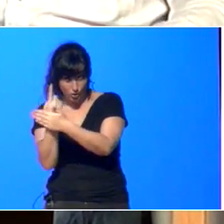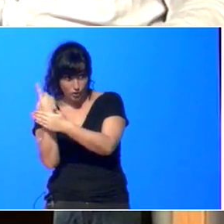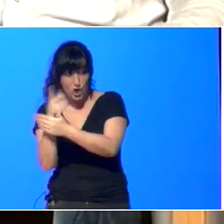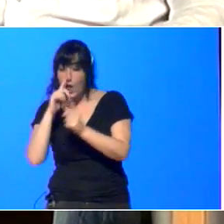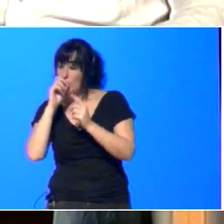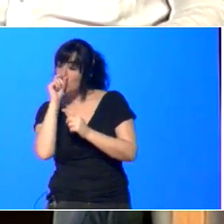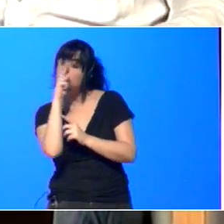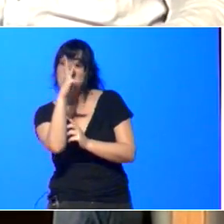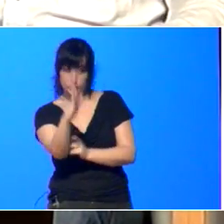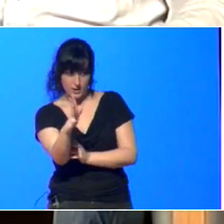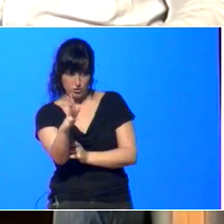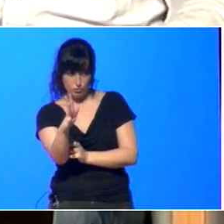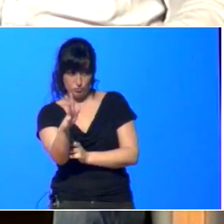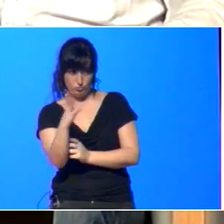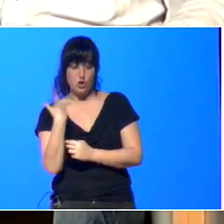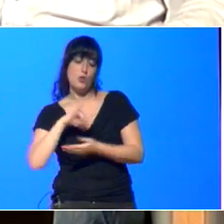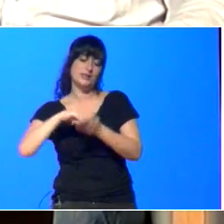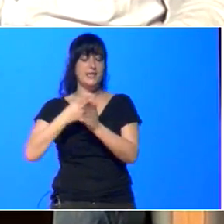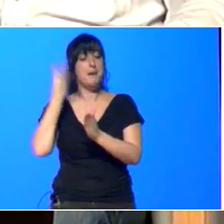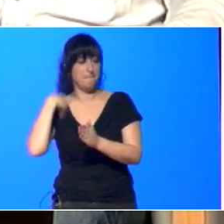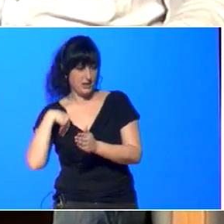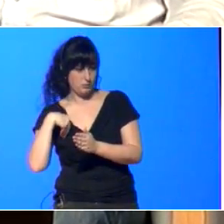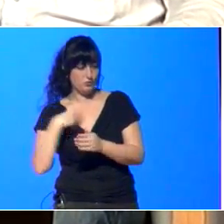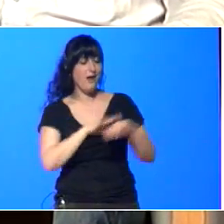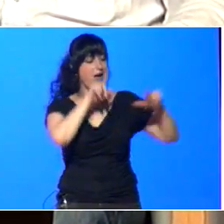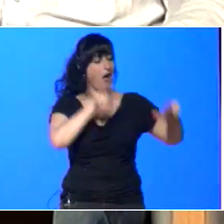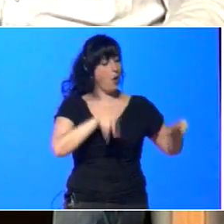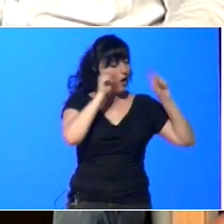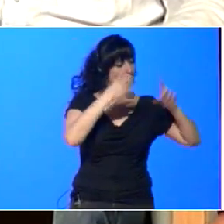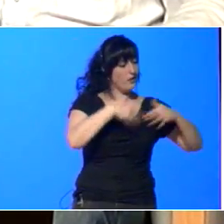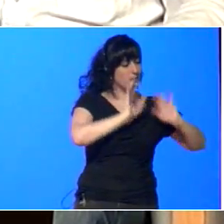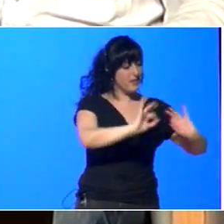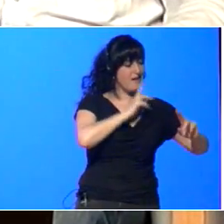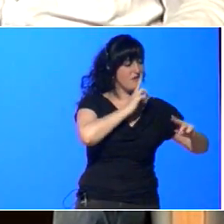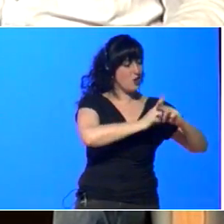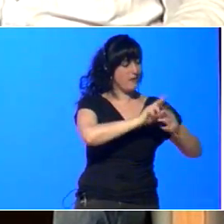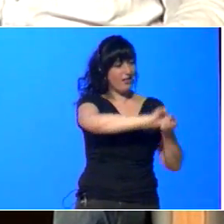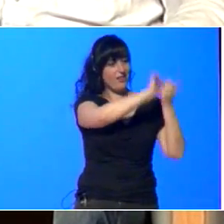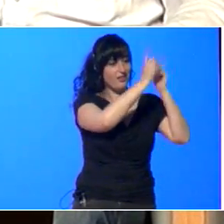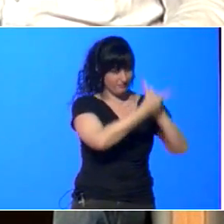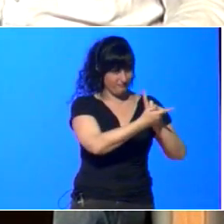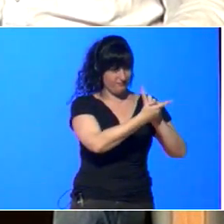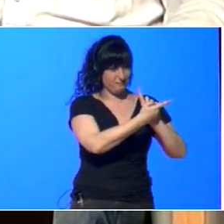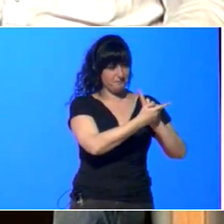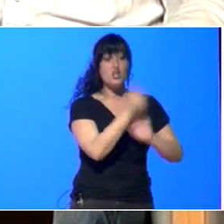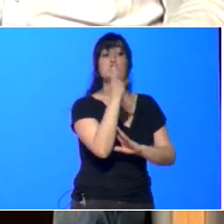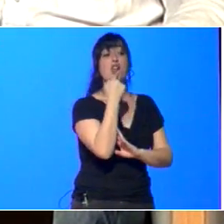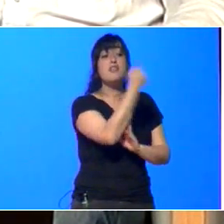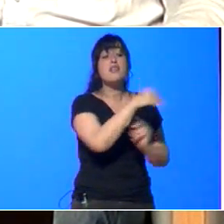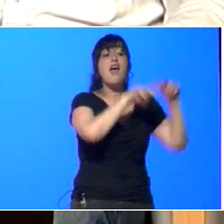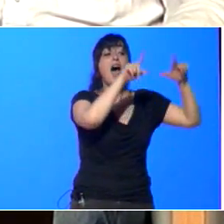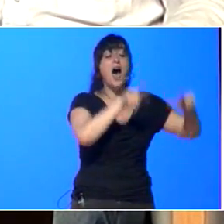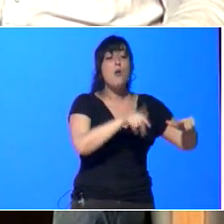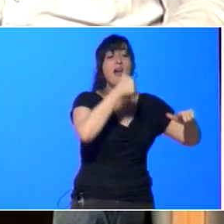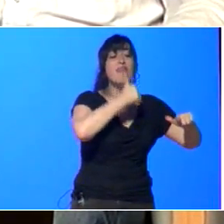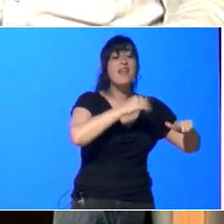El aula de educación especial ya no se llama aula de educación especial. Simplemente pone aula de Gautena, como pone aula